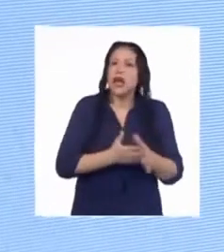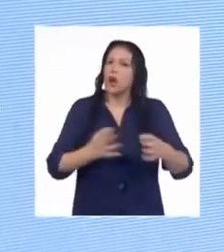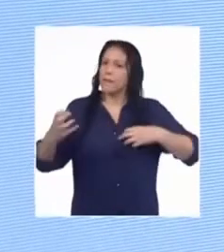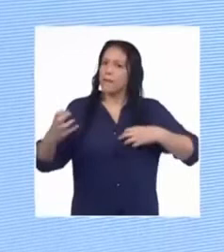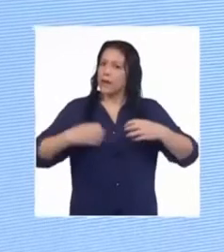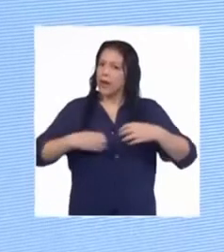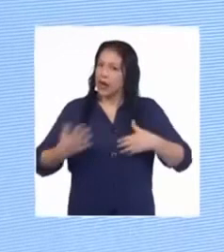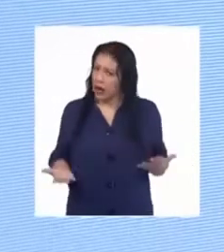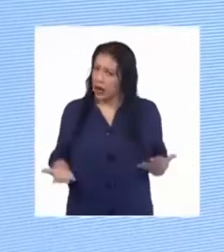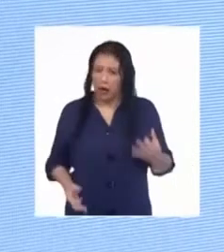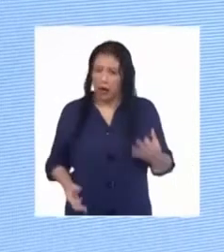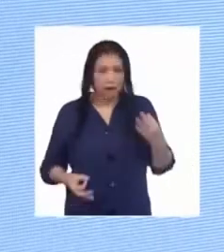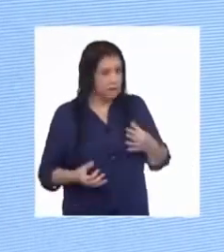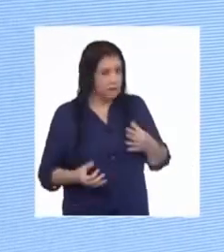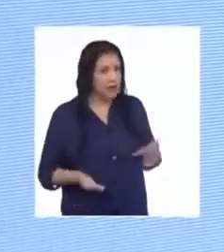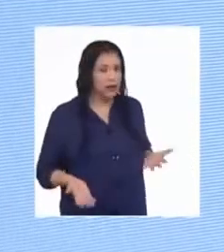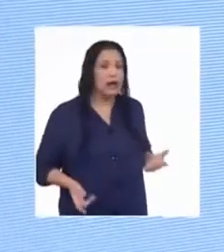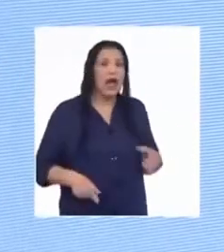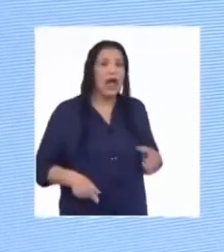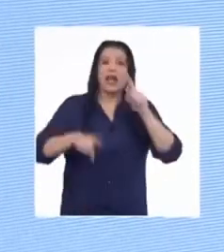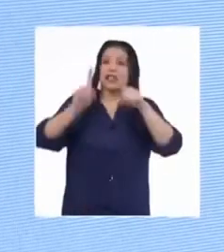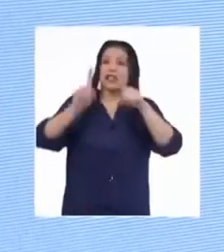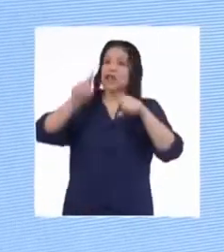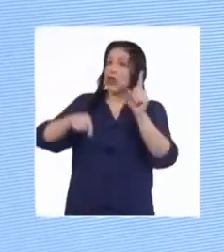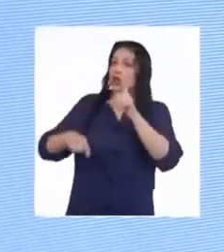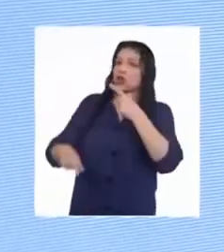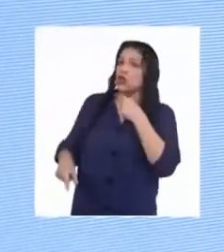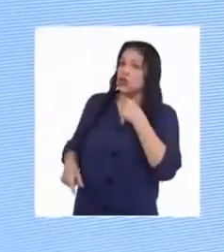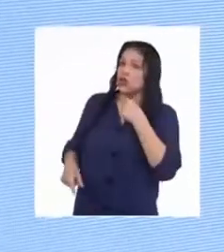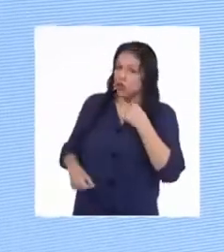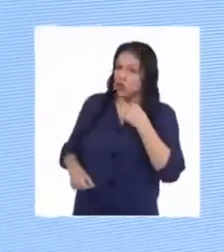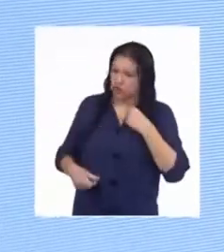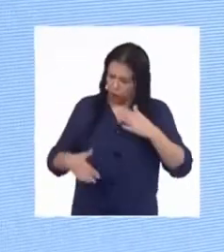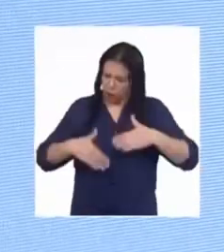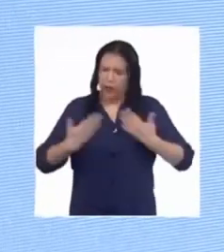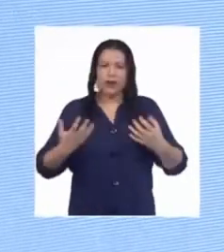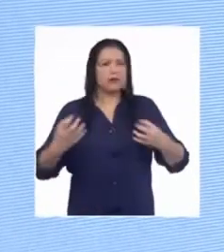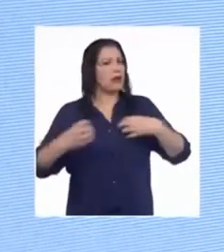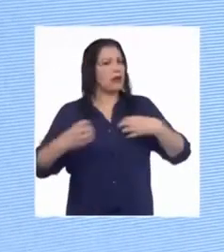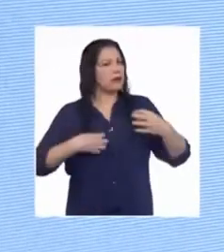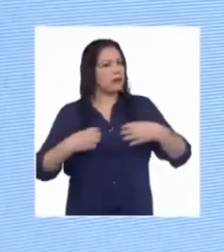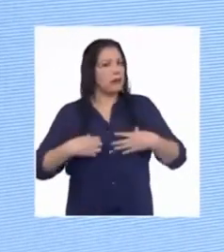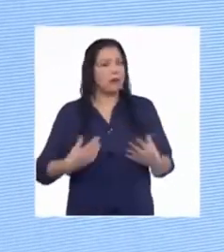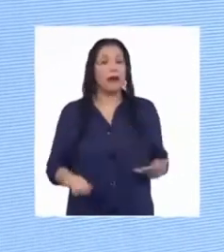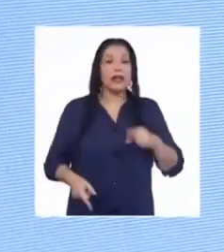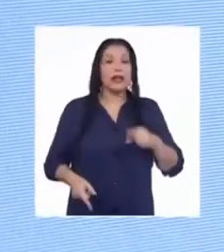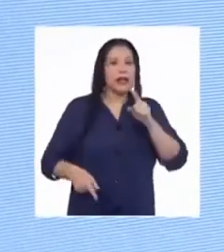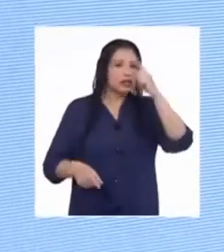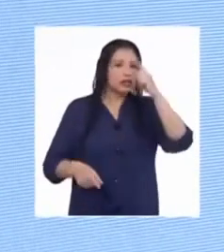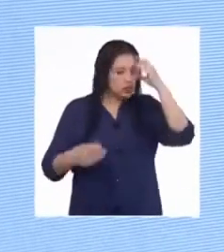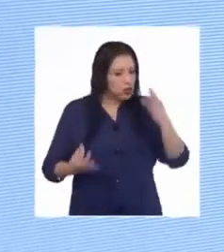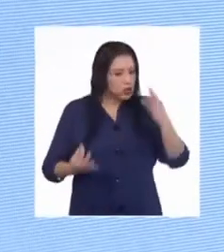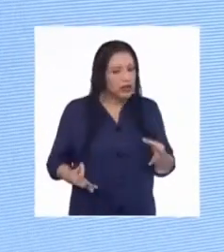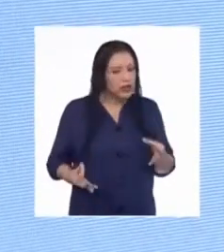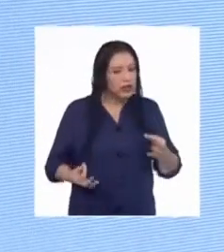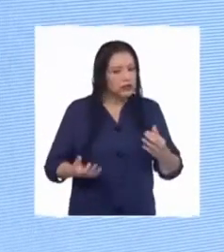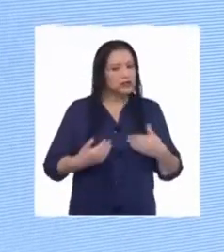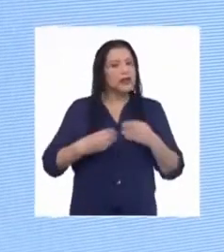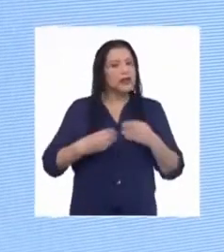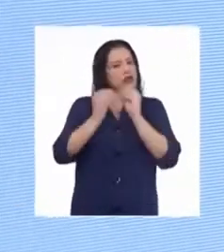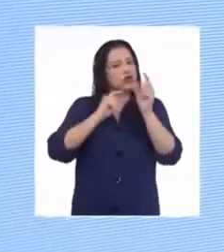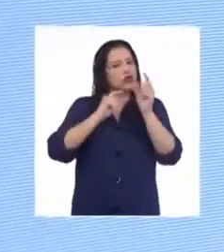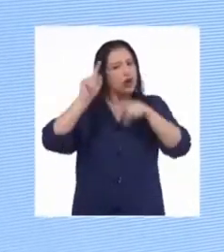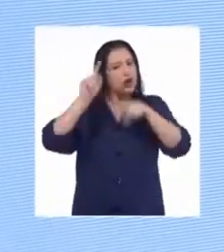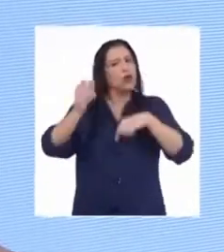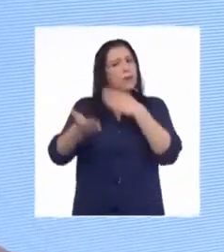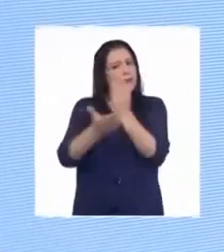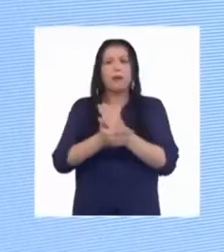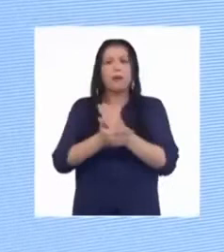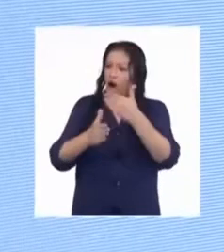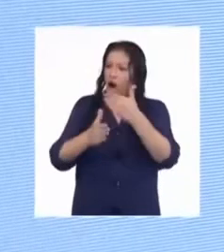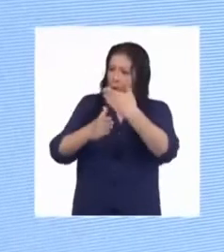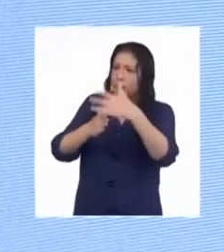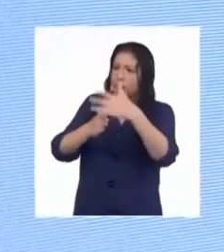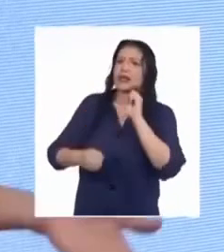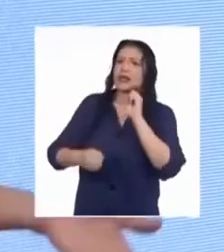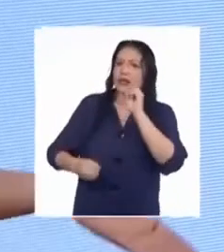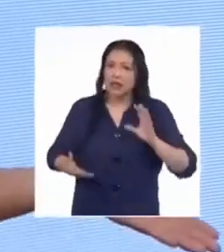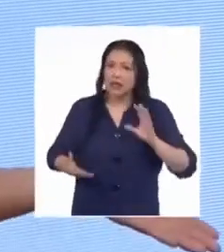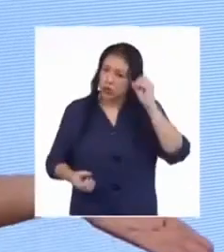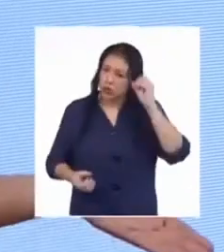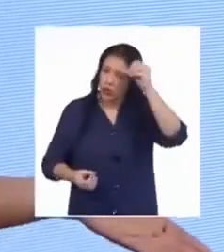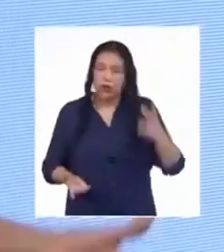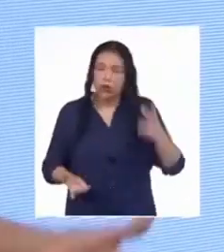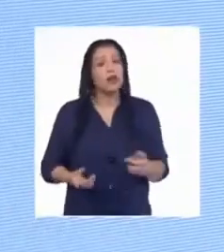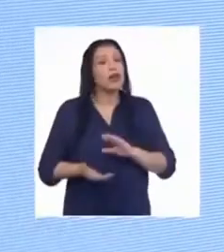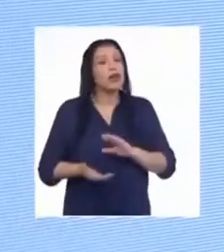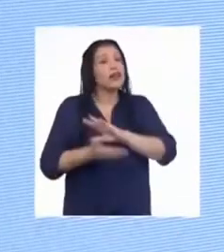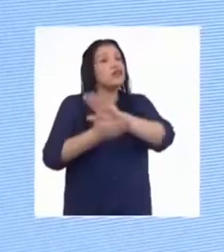reclamos, ¿sí o no? Si algo no te gusta, reclama. Y si crees tener la solución de algún problema, pues compártela. Porque